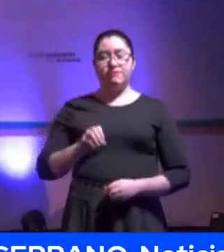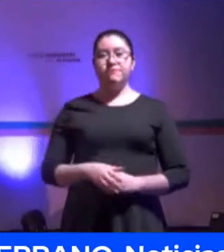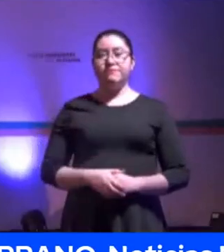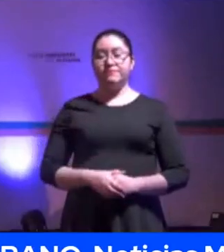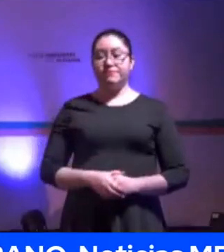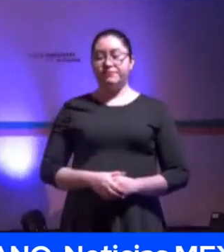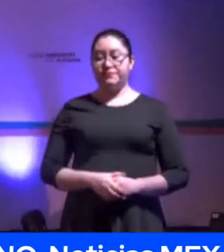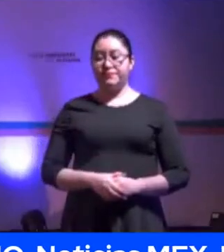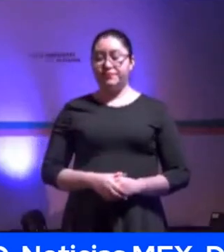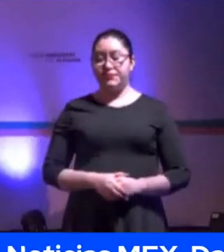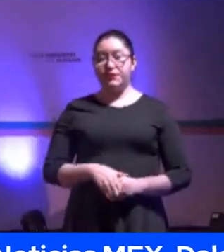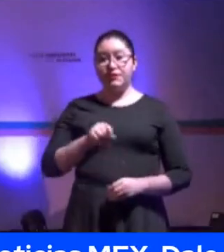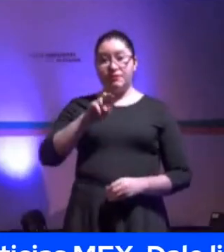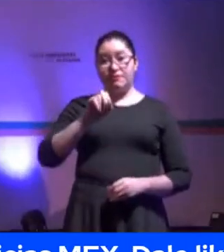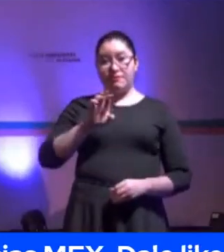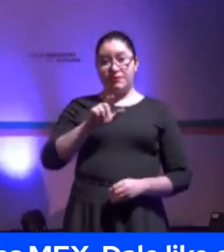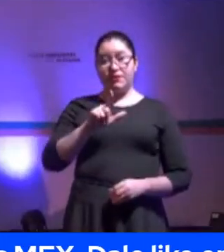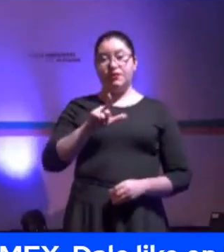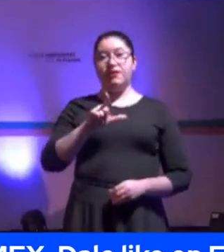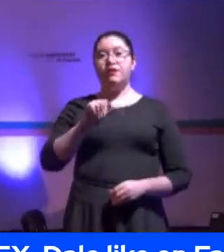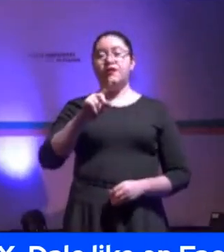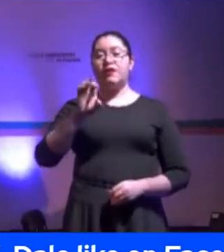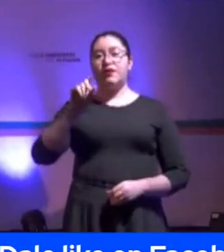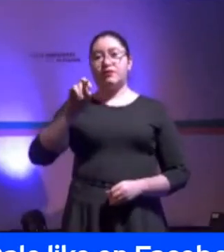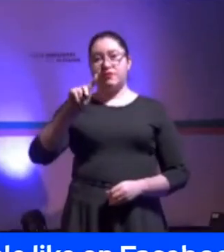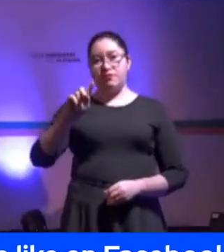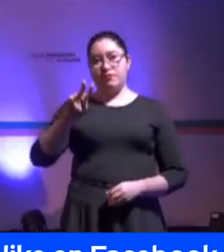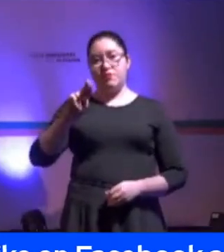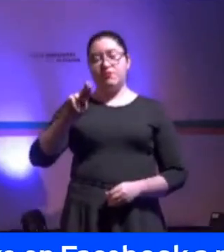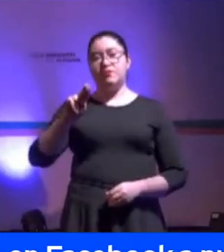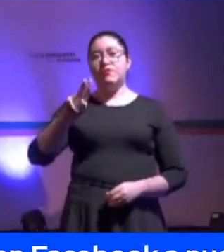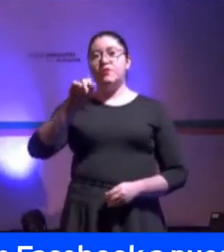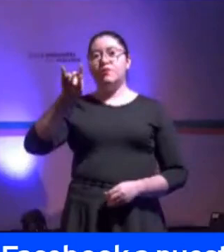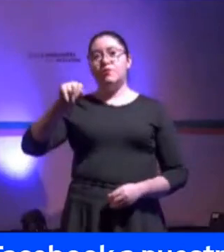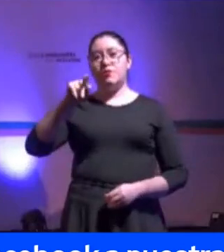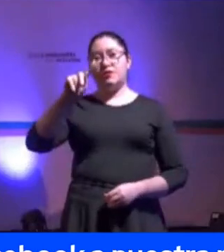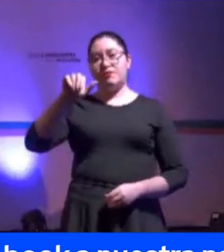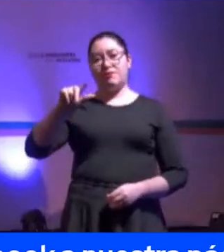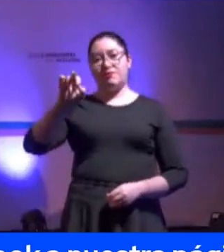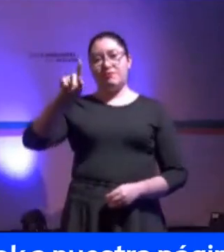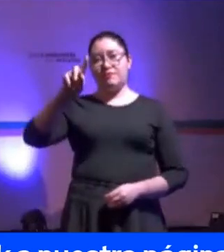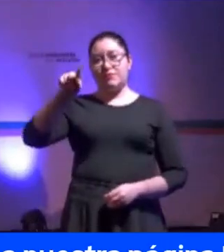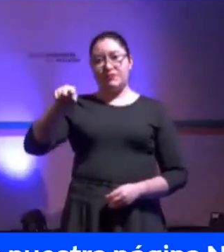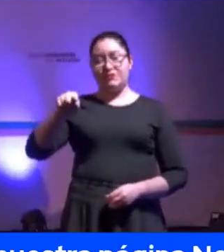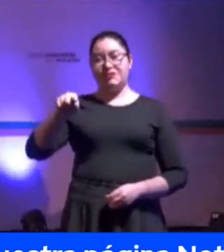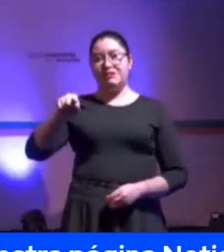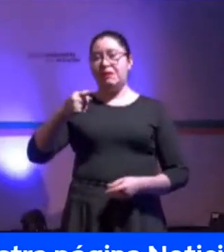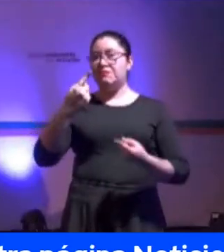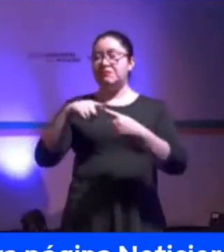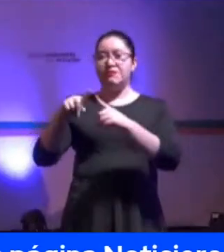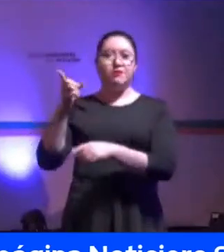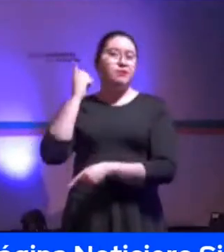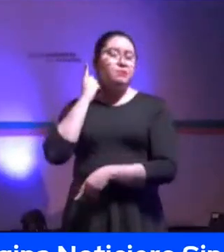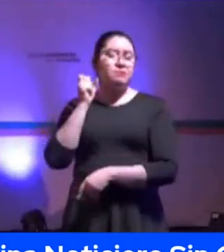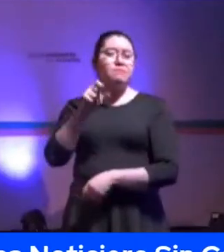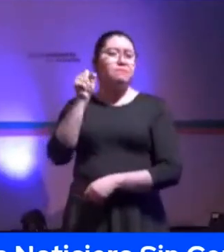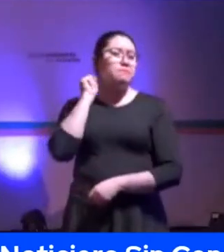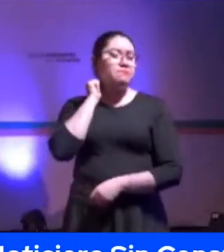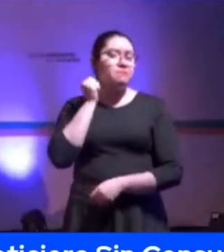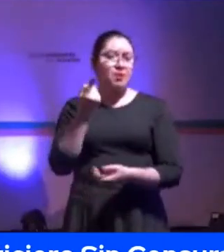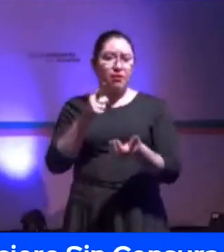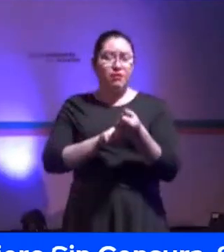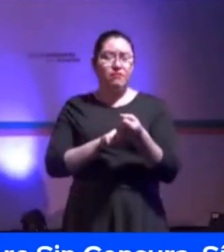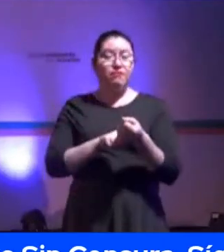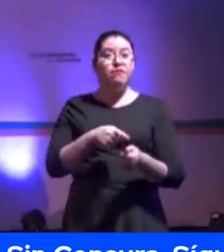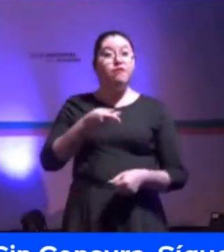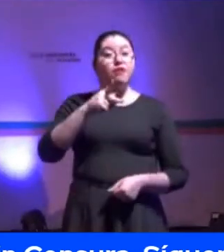Hamlet Almaguer, Mauricio Cantú, Julieta Ramírez, entre otros muchos diputados y también senadores. Pero dentro de